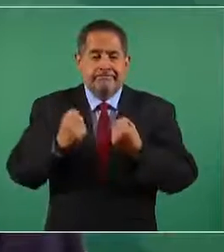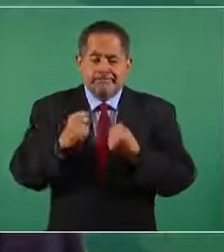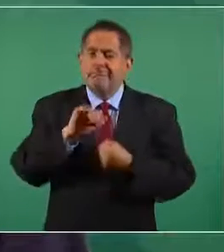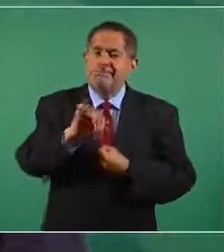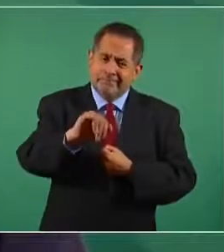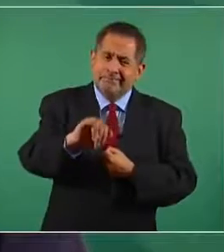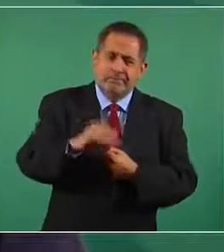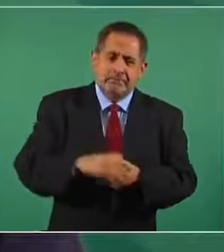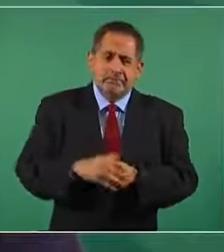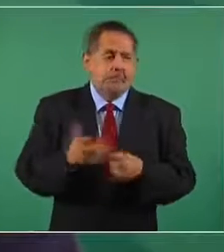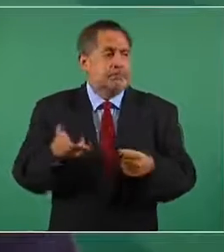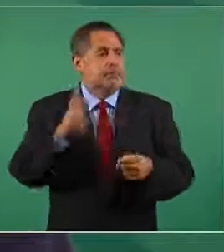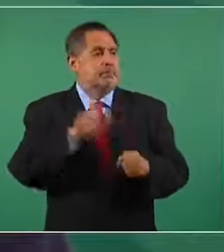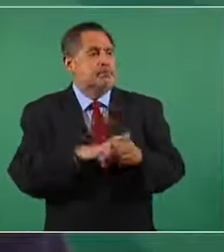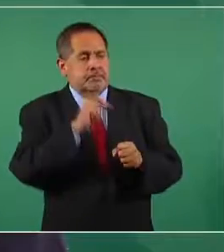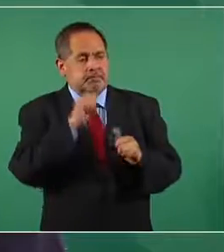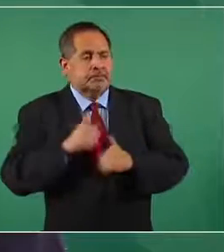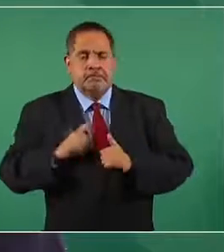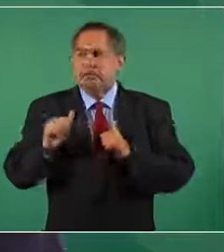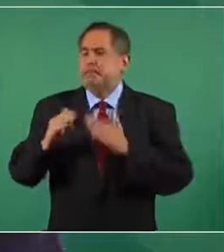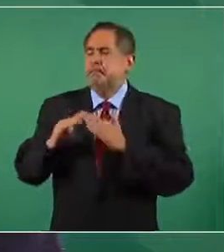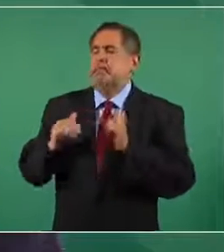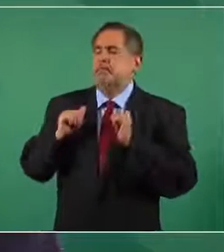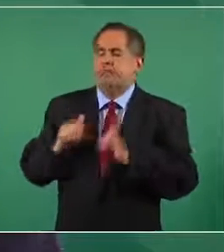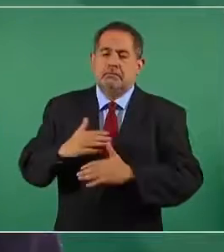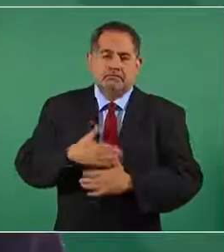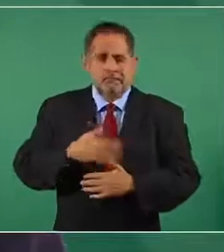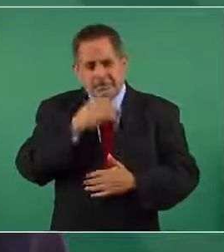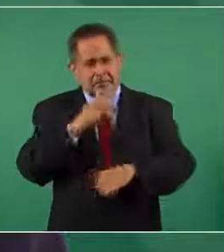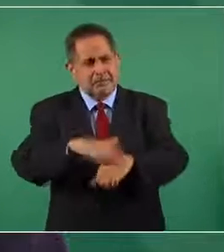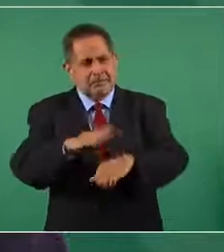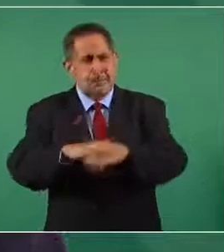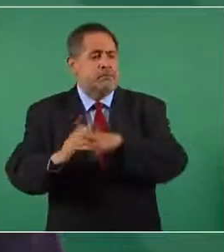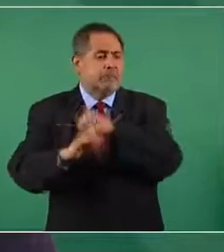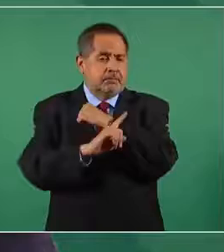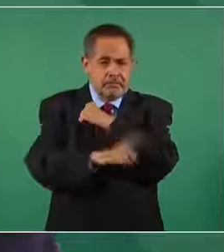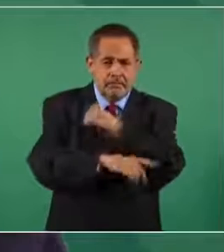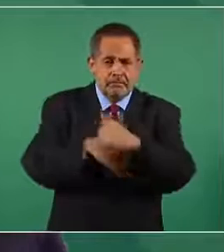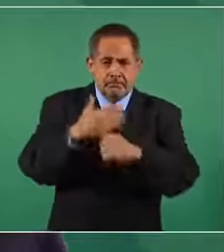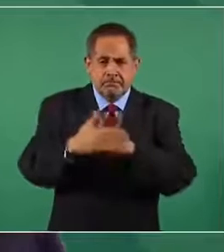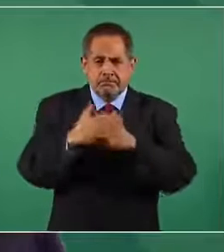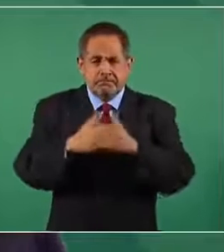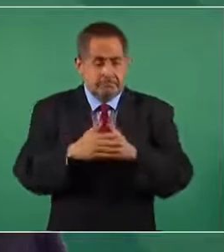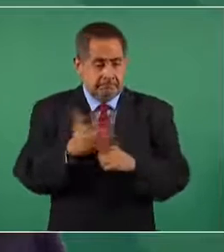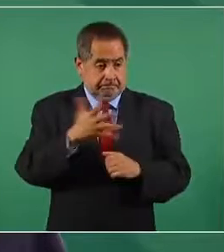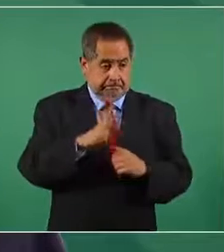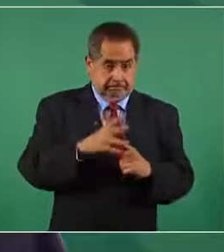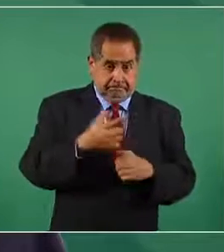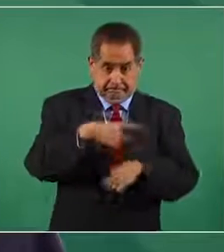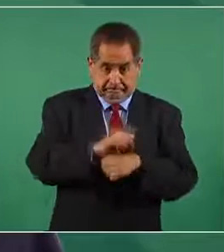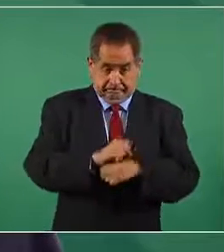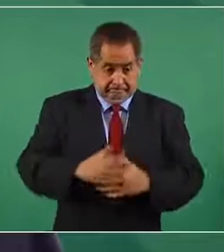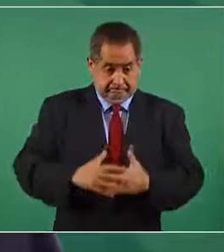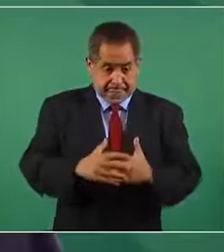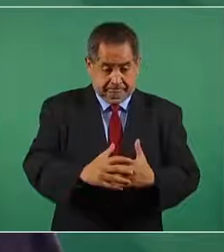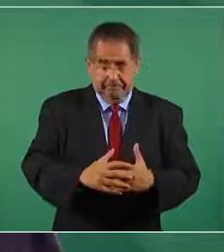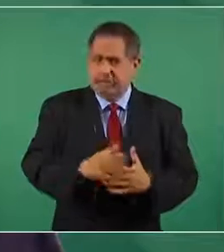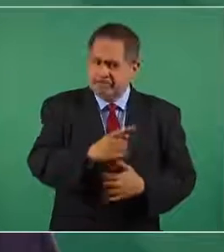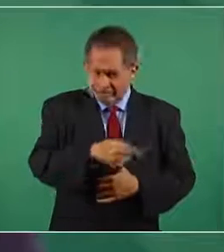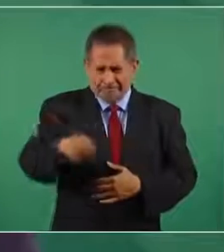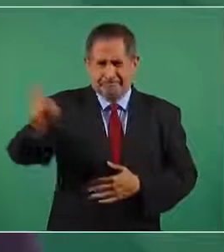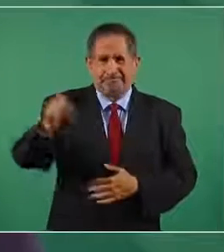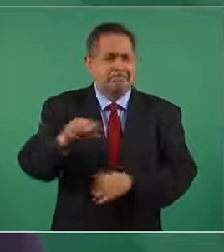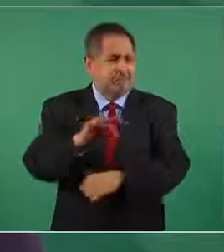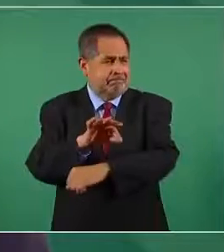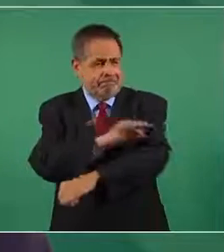evita hospitalizaciones y hacemos el llamado a mujeres embarazadas, 10 o más semanas de embarazo, acérquense a cualquier